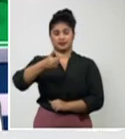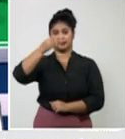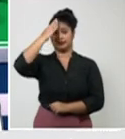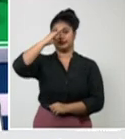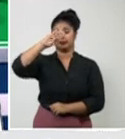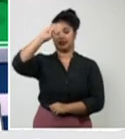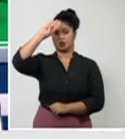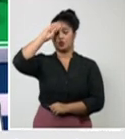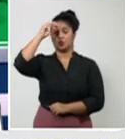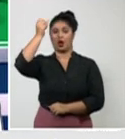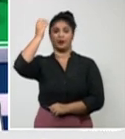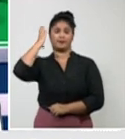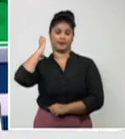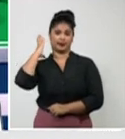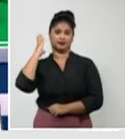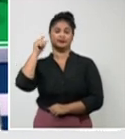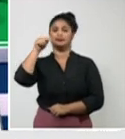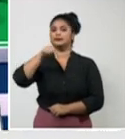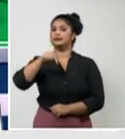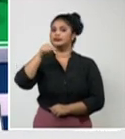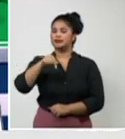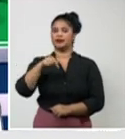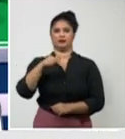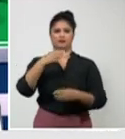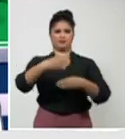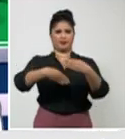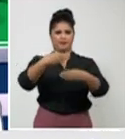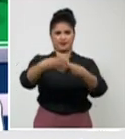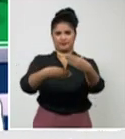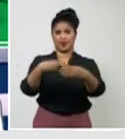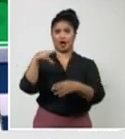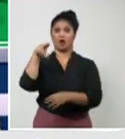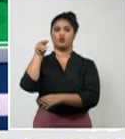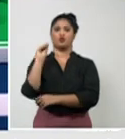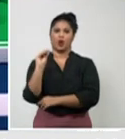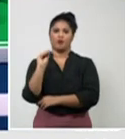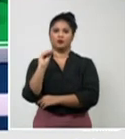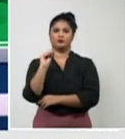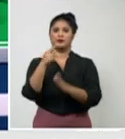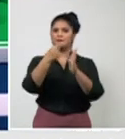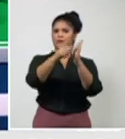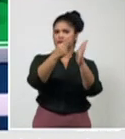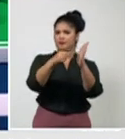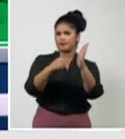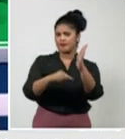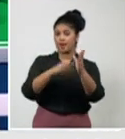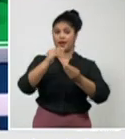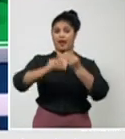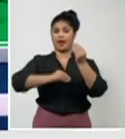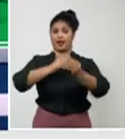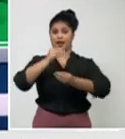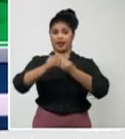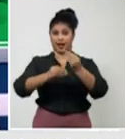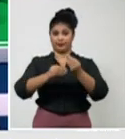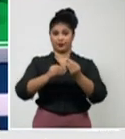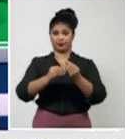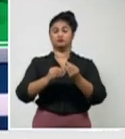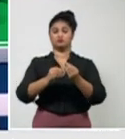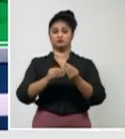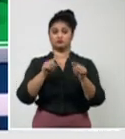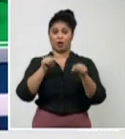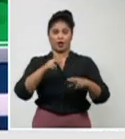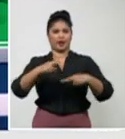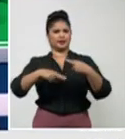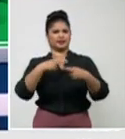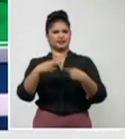bueno, pues el nuevo protocolo o las modificaciones que se hacen al protocolo de tratamiento,